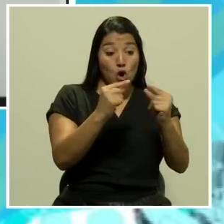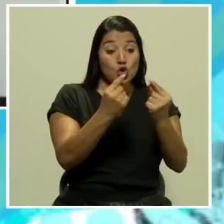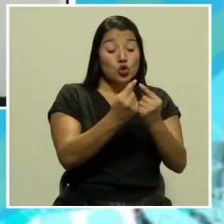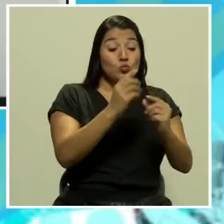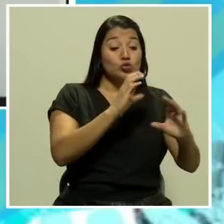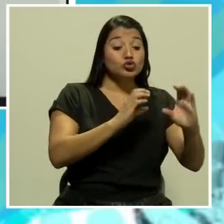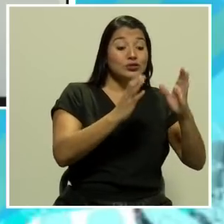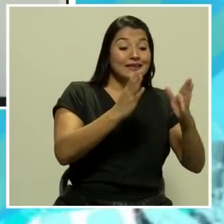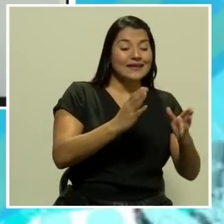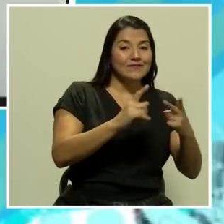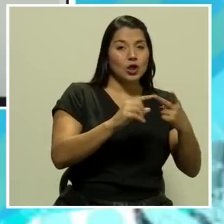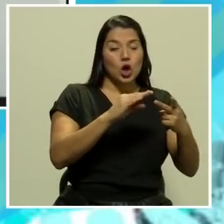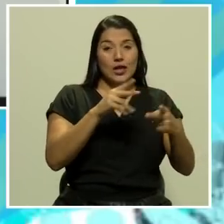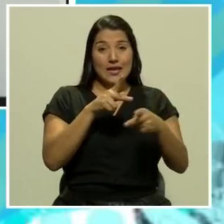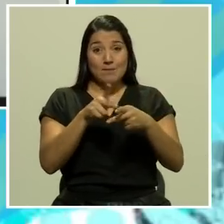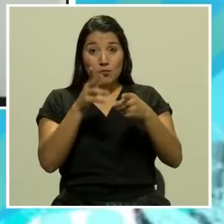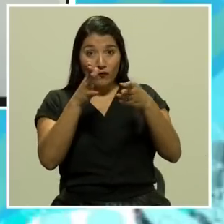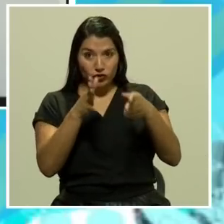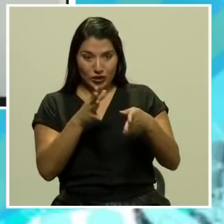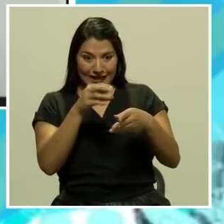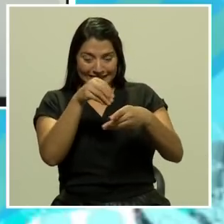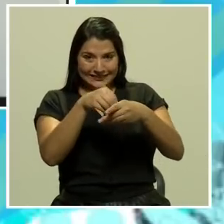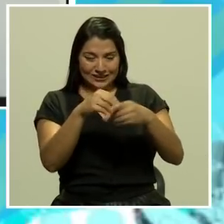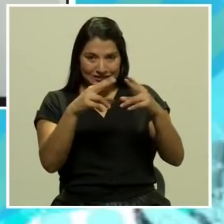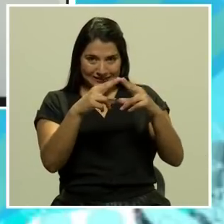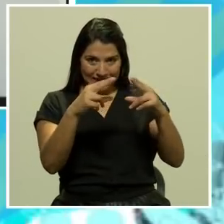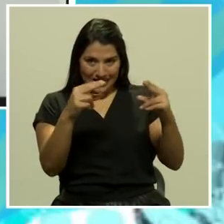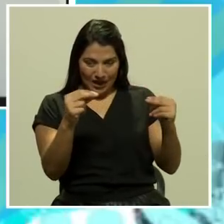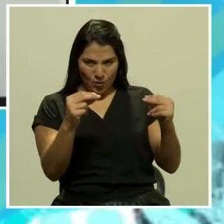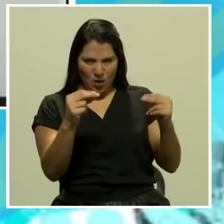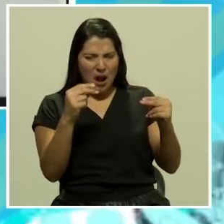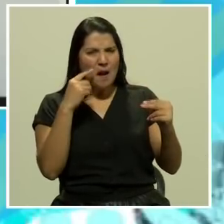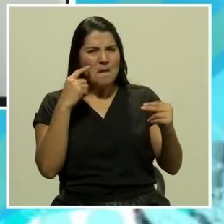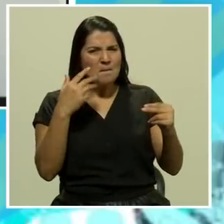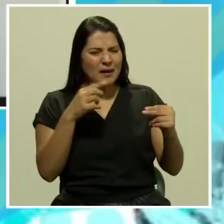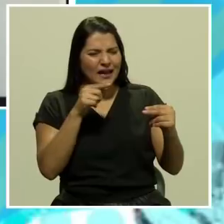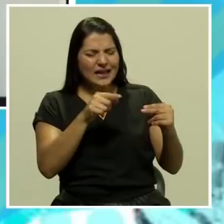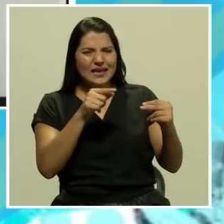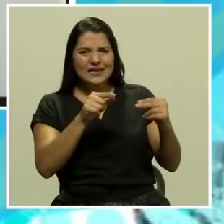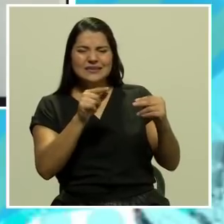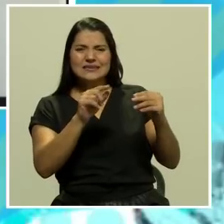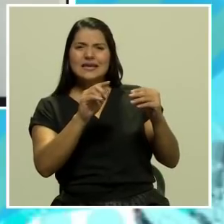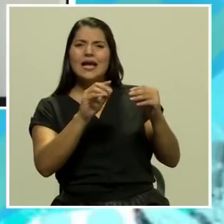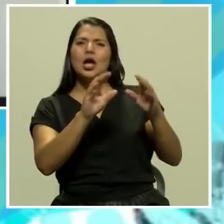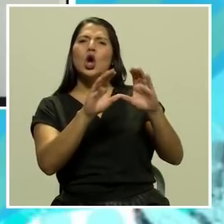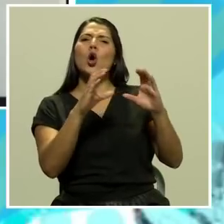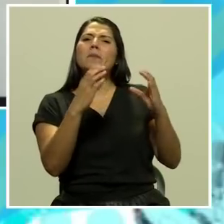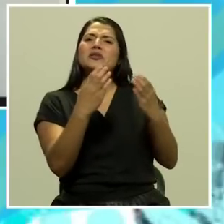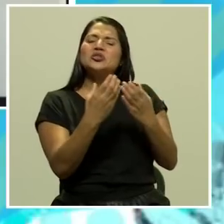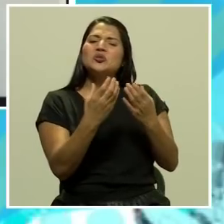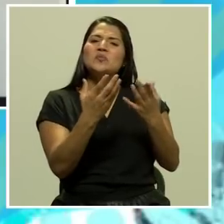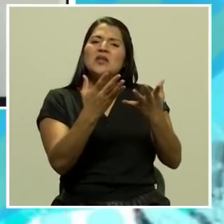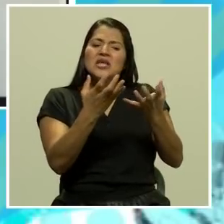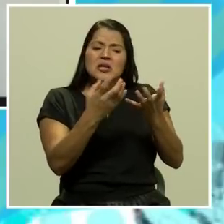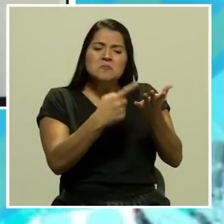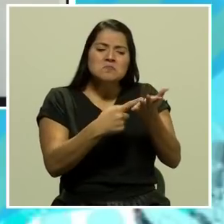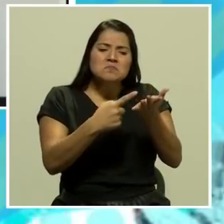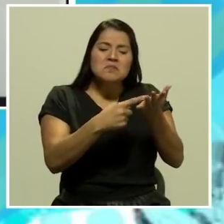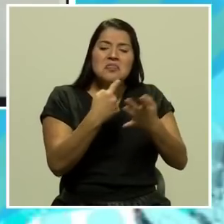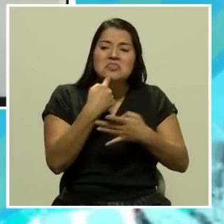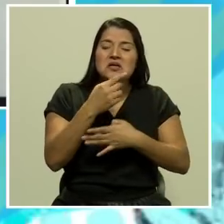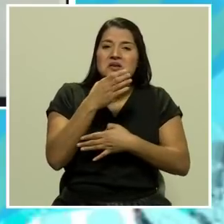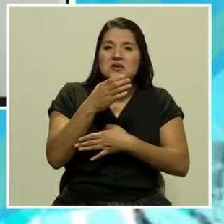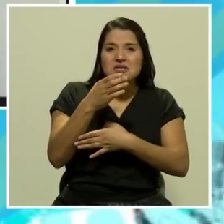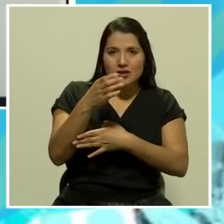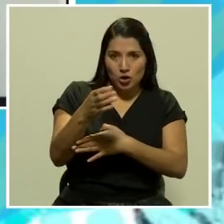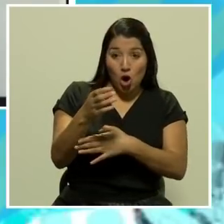profesionales de la sociedad civil nicaragüense que busca brindar recomendaciones basadas